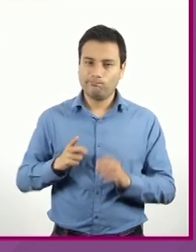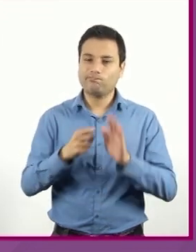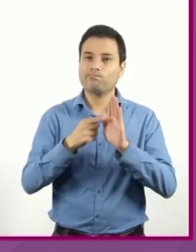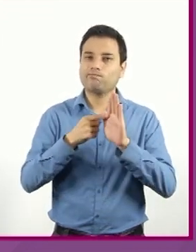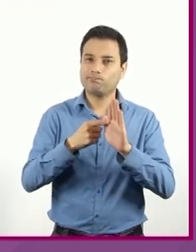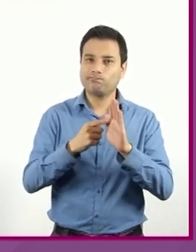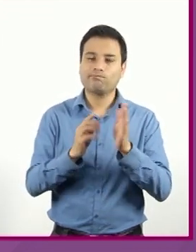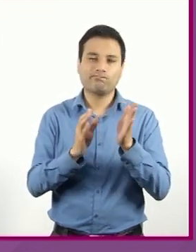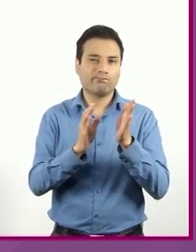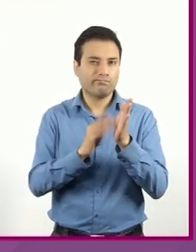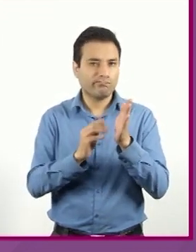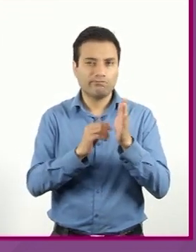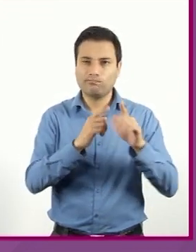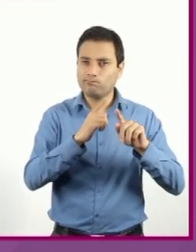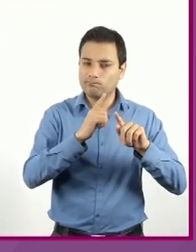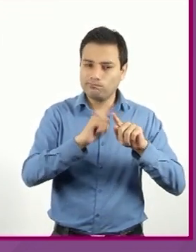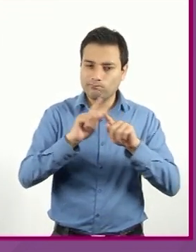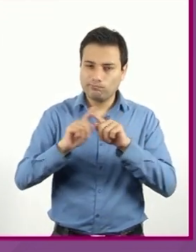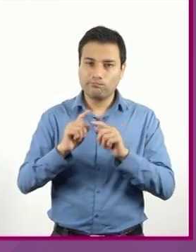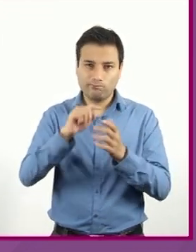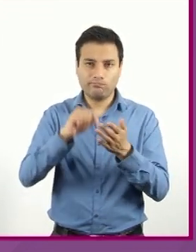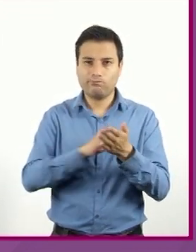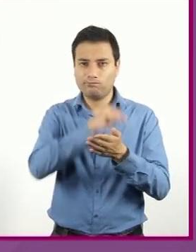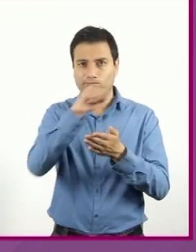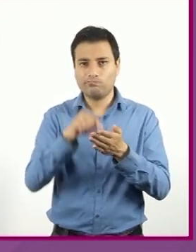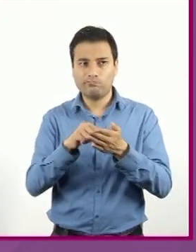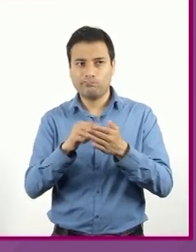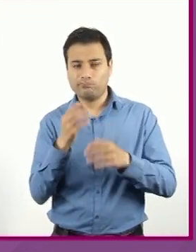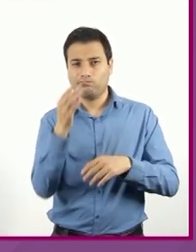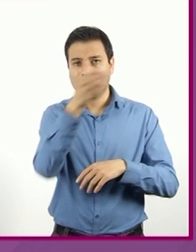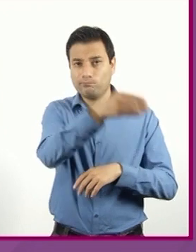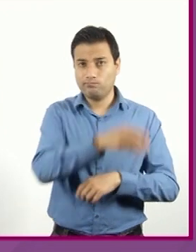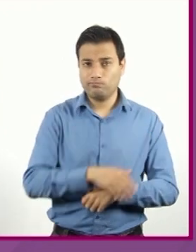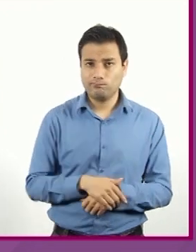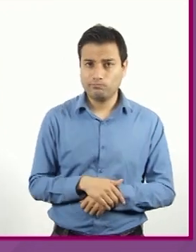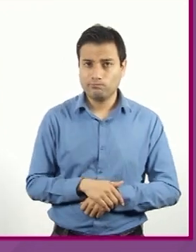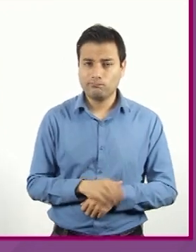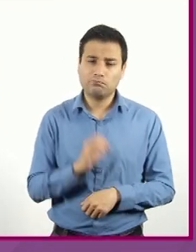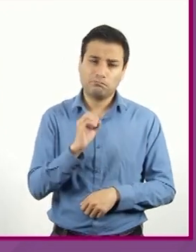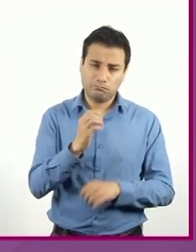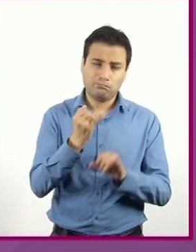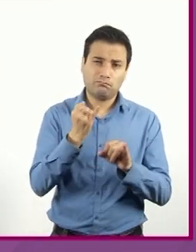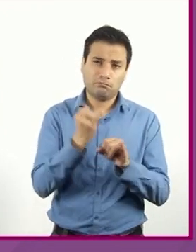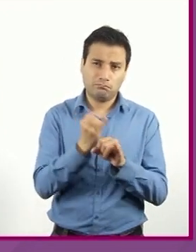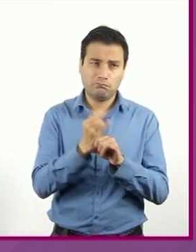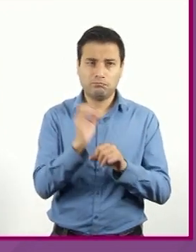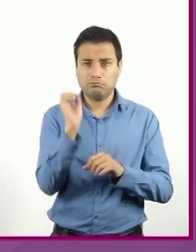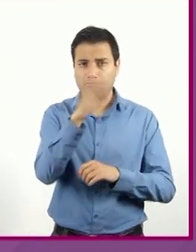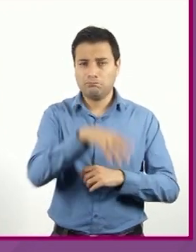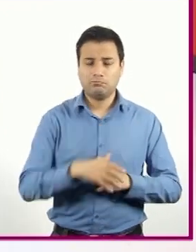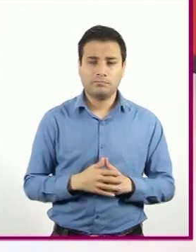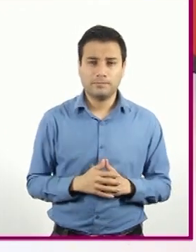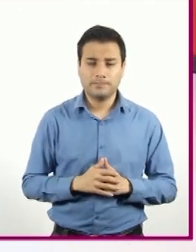la documentación en alguno de los lugares indicados o en el servicio electrónico, según proceda.